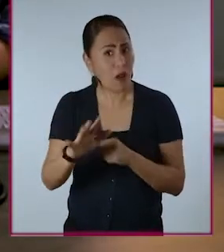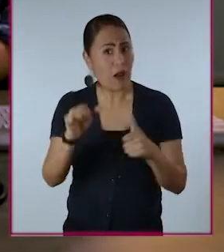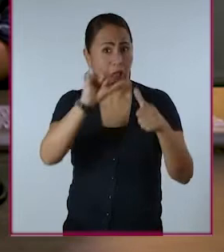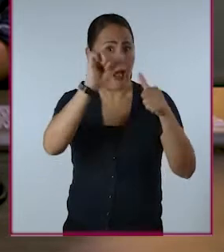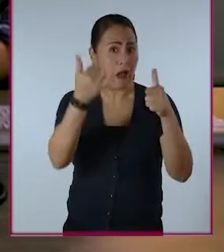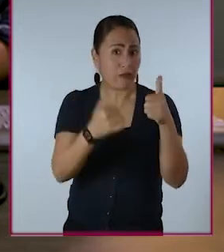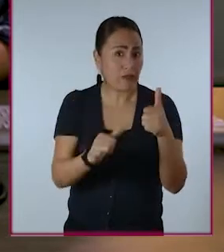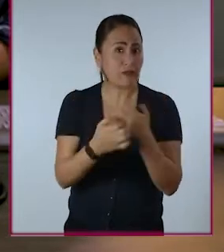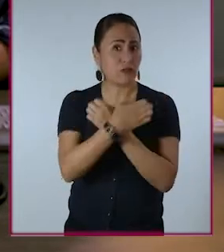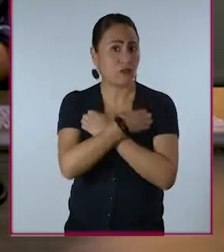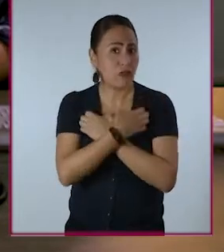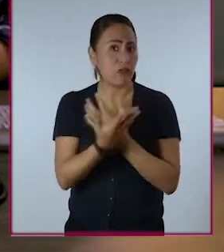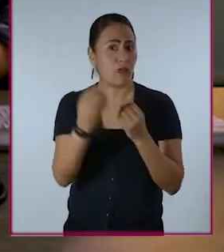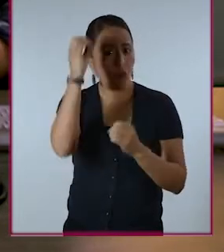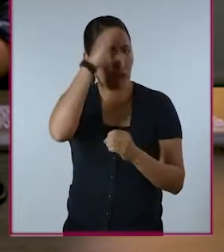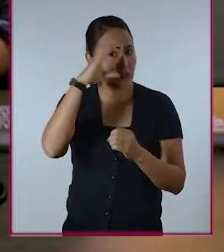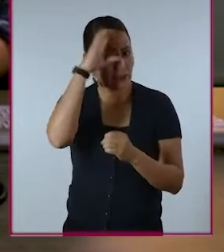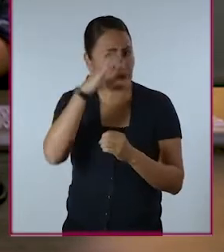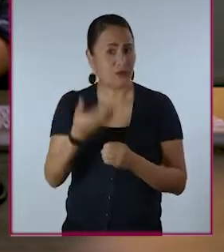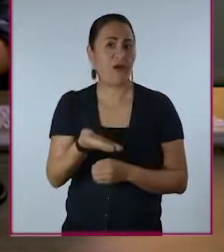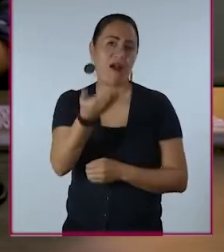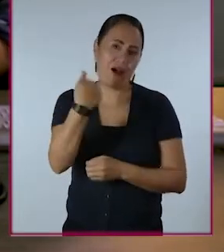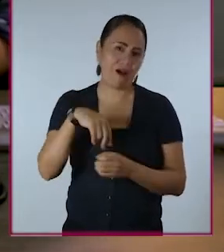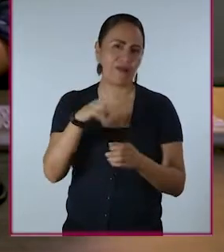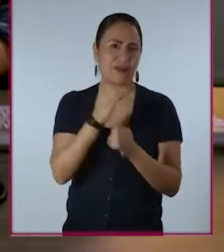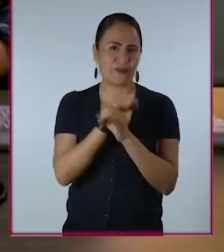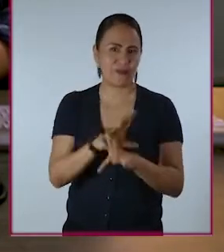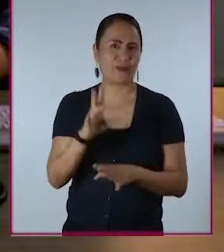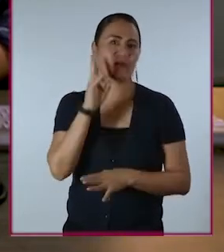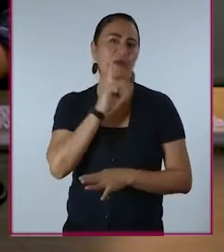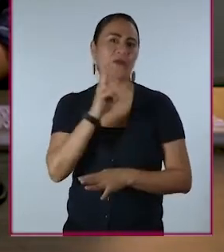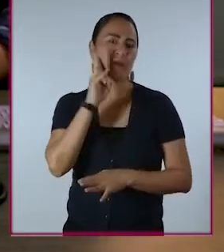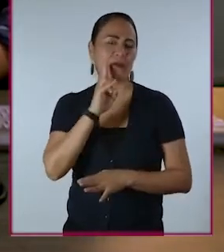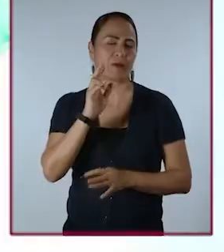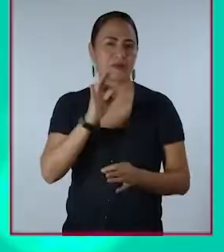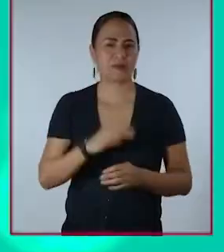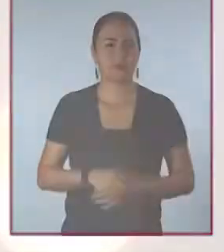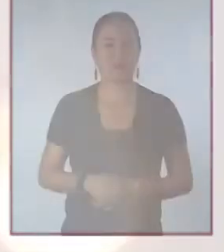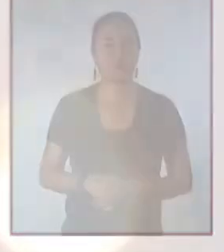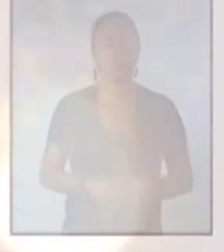artístico, educativo o científico? Venga esa información a ver si acertamos.